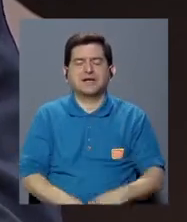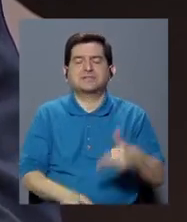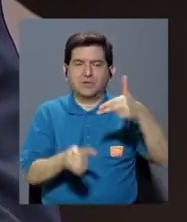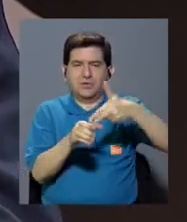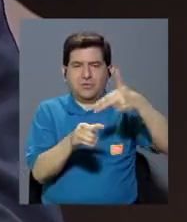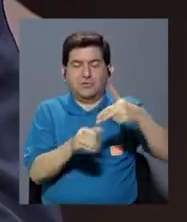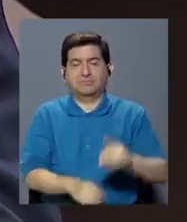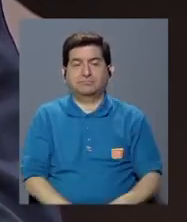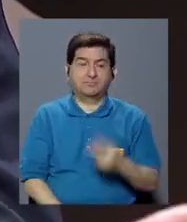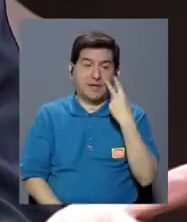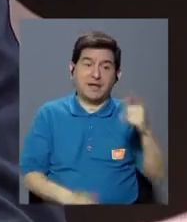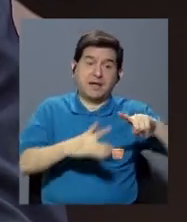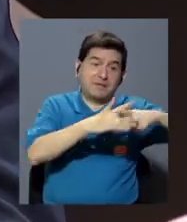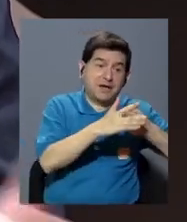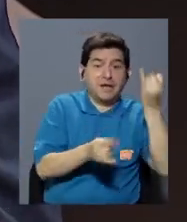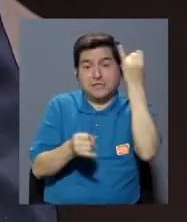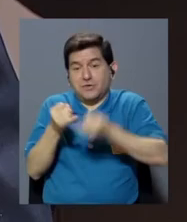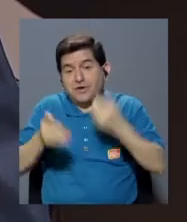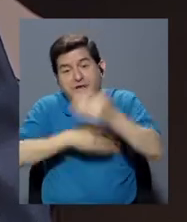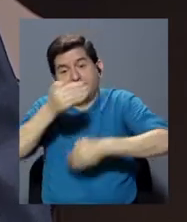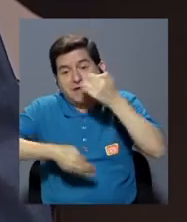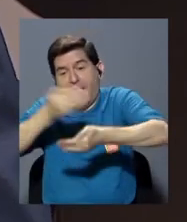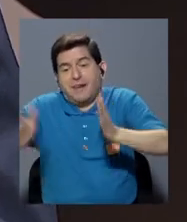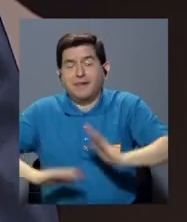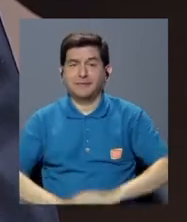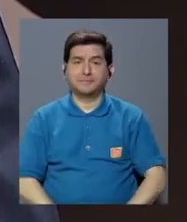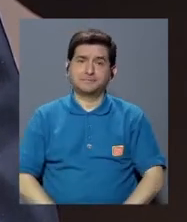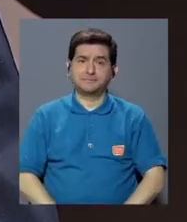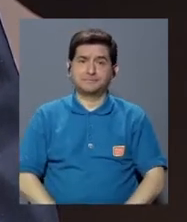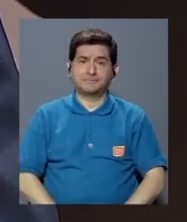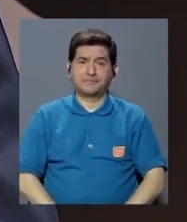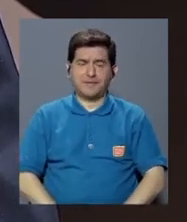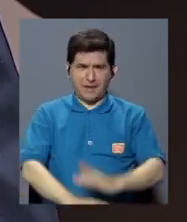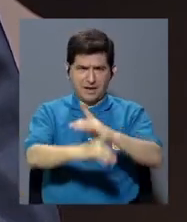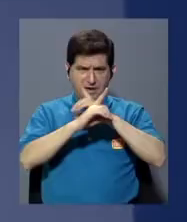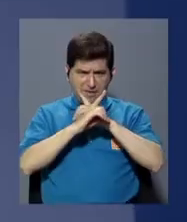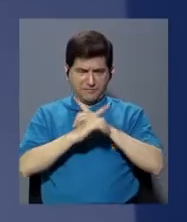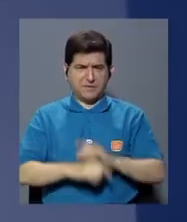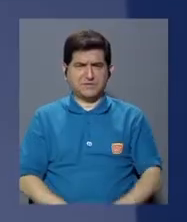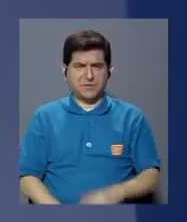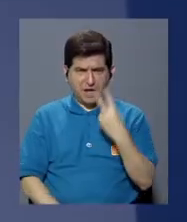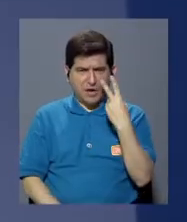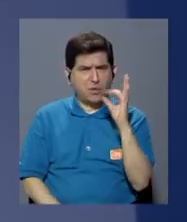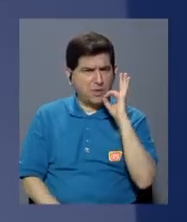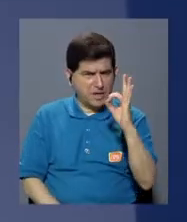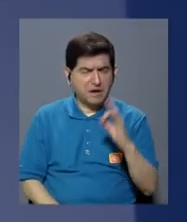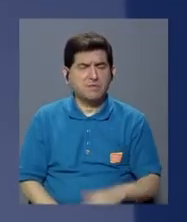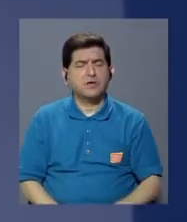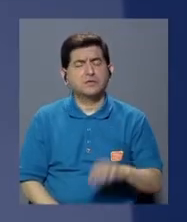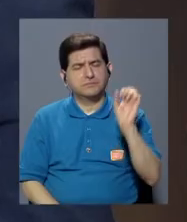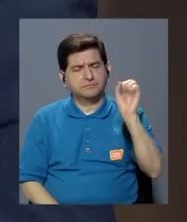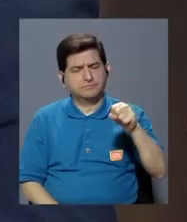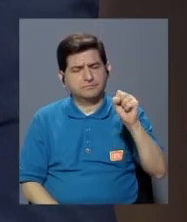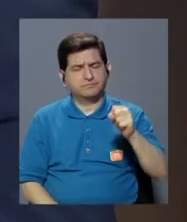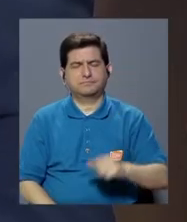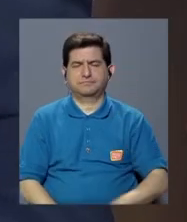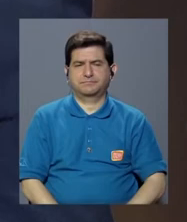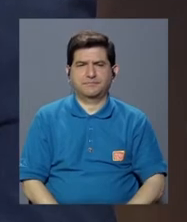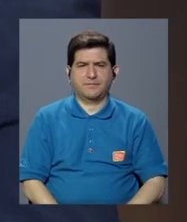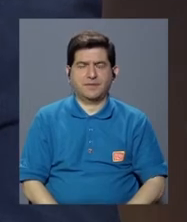con hidrocarburos, totalmente, hay que ver el inicio y el final de la cadena. La Defensoría lo vería bien en todo caso. Para